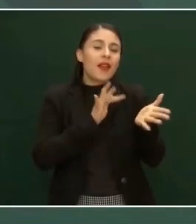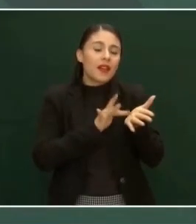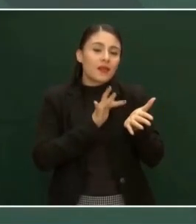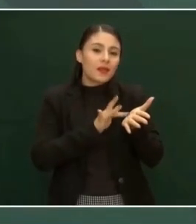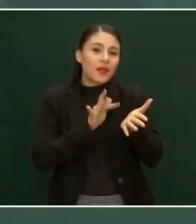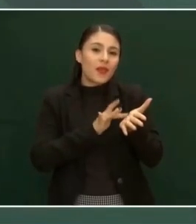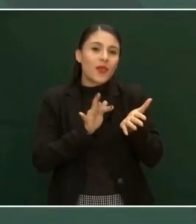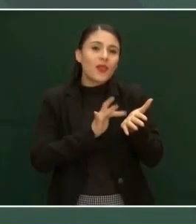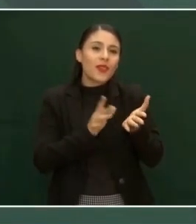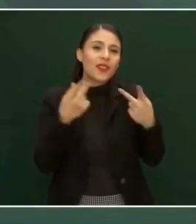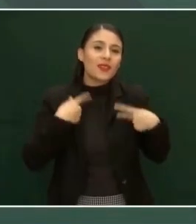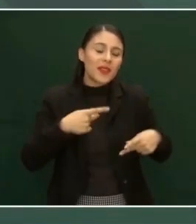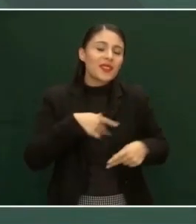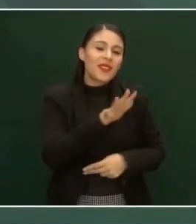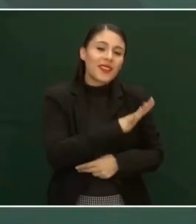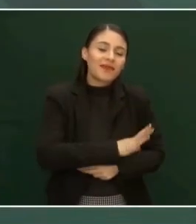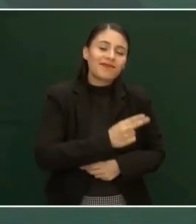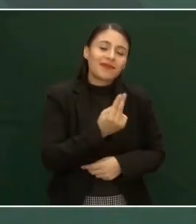al pueblo